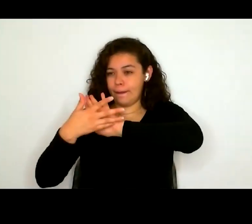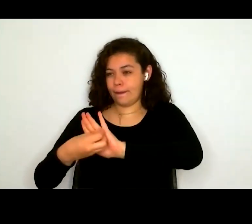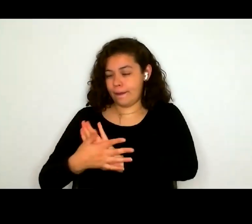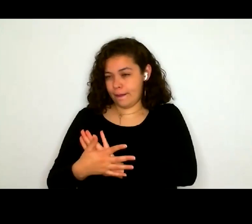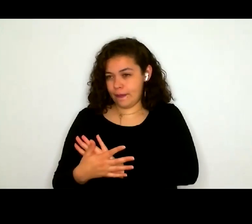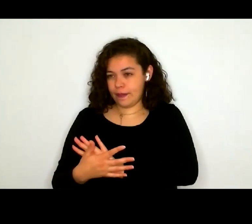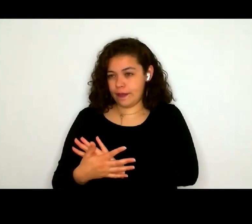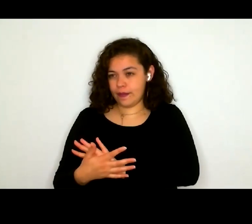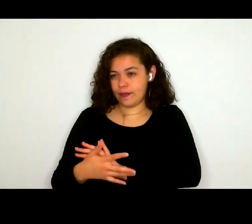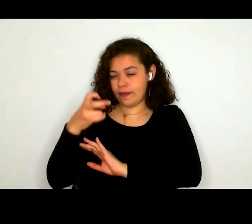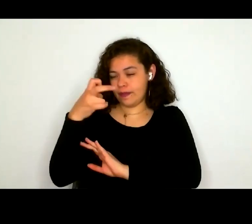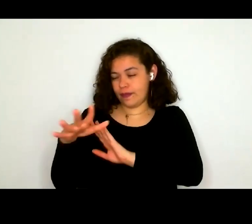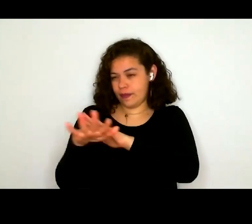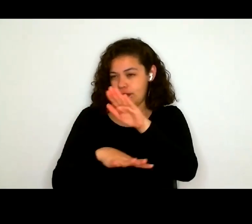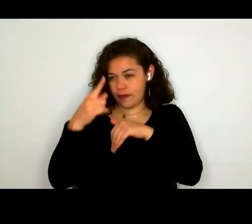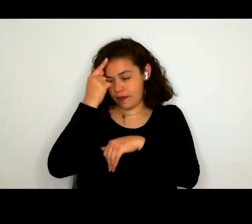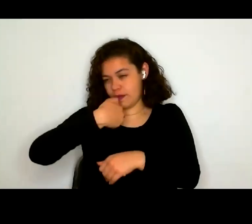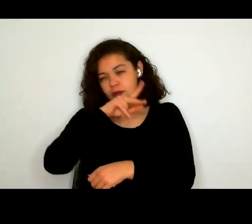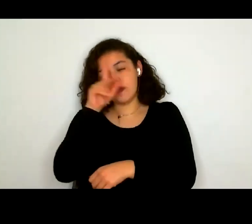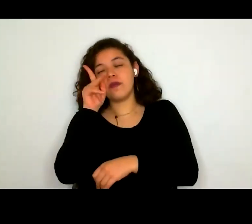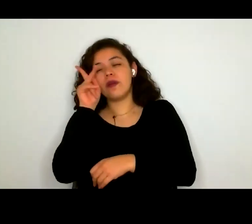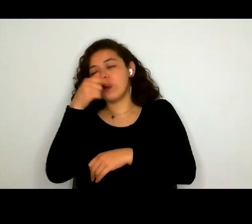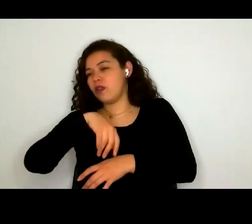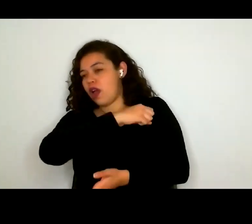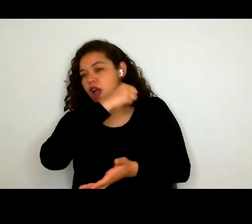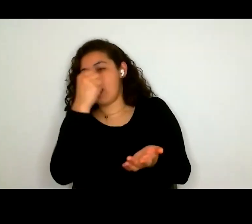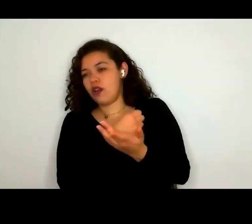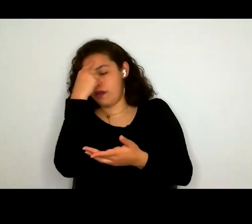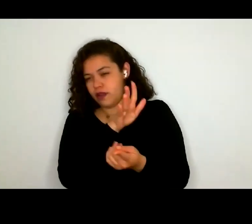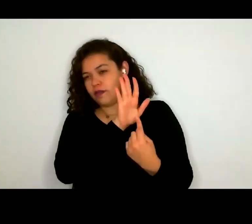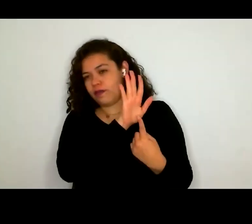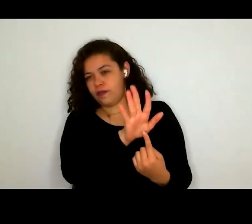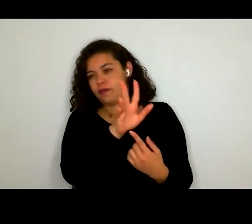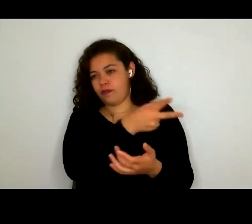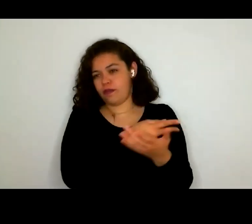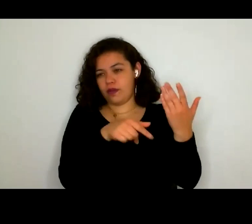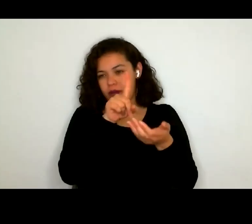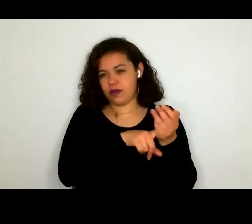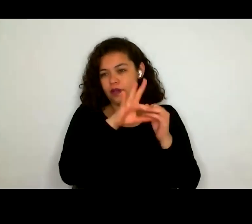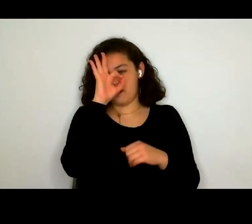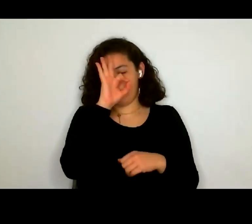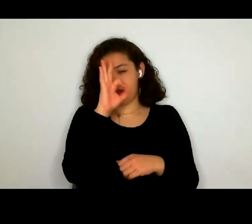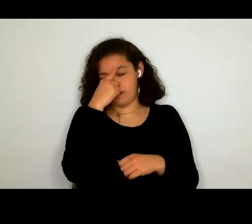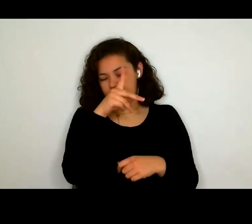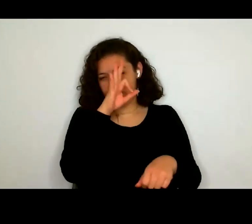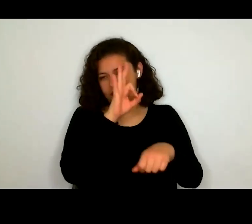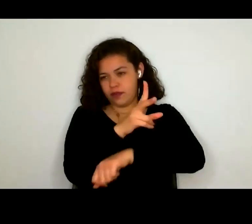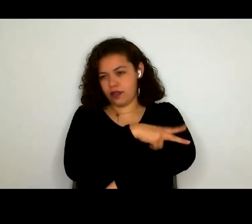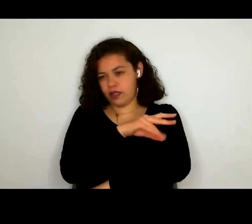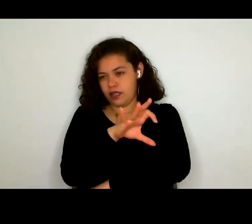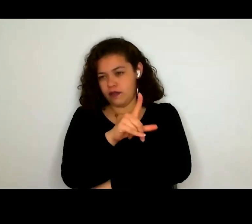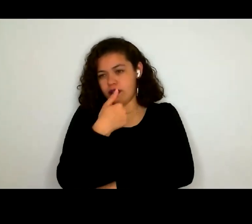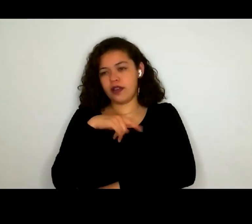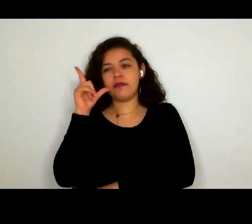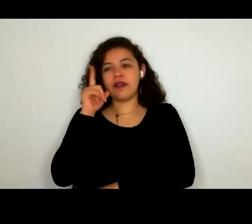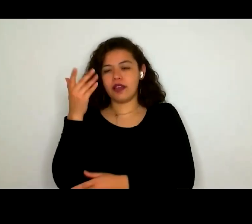sería nuestra base para nosotros demostrar que no estamos obligados a presentar un programa interno de protección civil. Mañana lo vemos más a